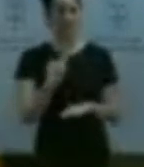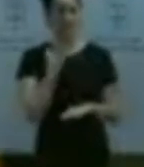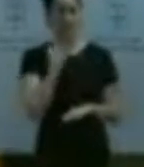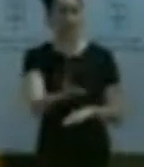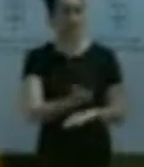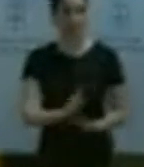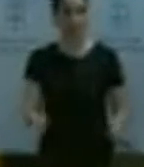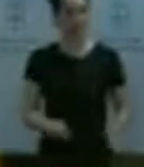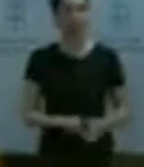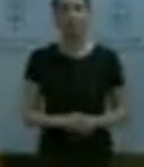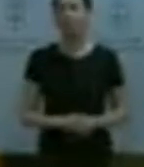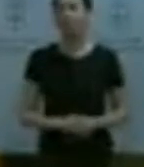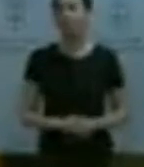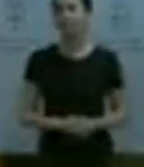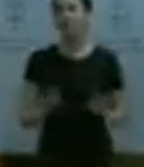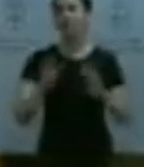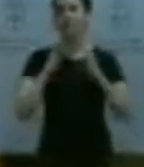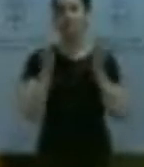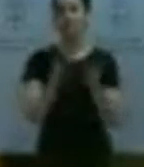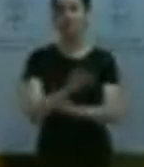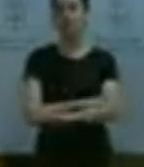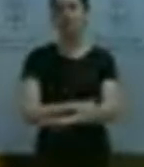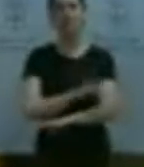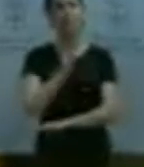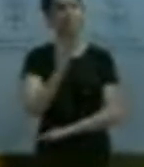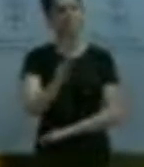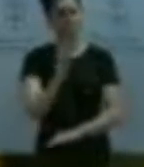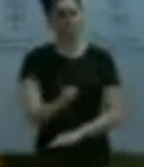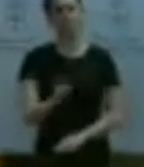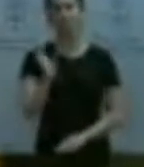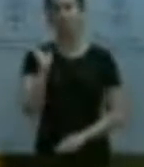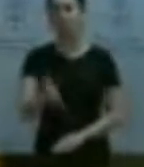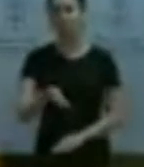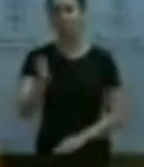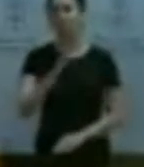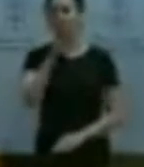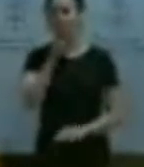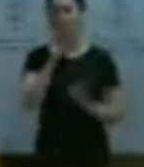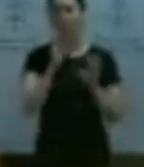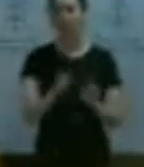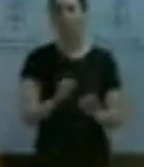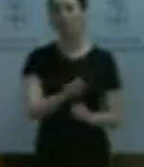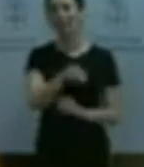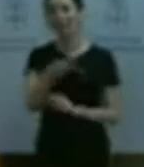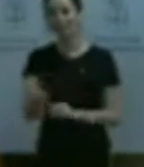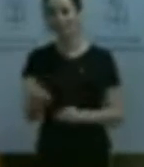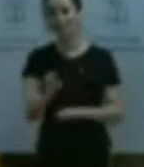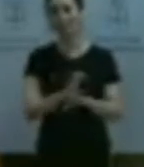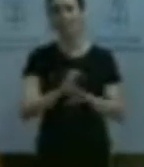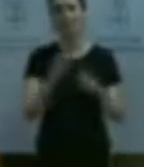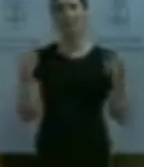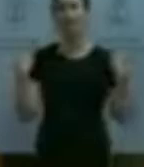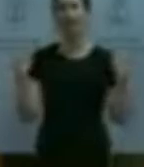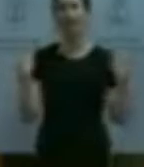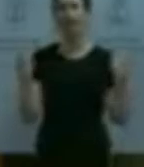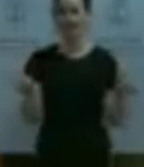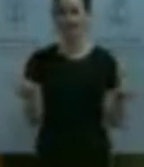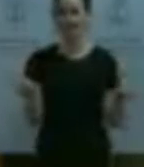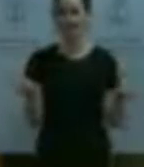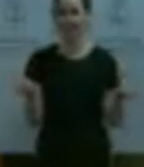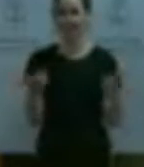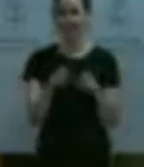y efectivamente tenía la idea de que contestaría la Consejería de Hacienda o la Consejera de Hacienda y Sector Público, porque efectivamente es un expediente